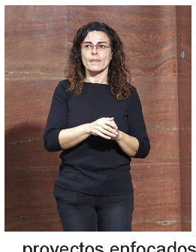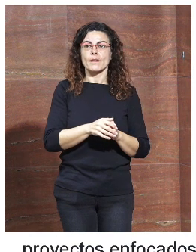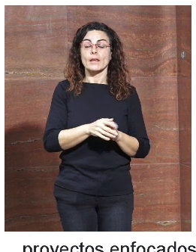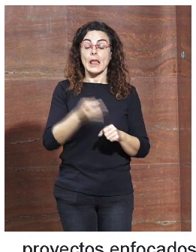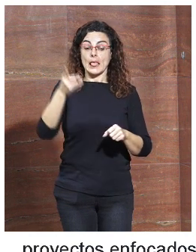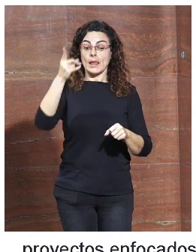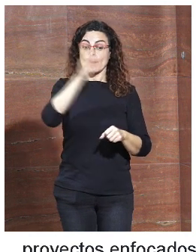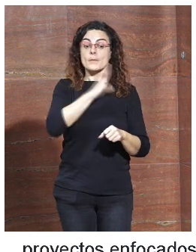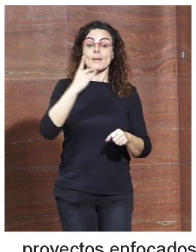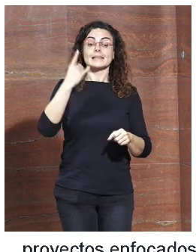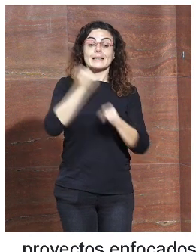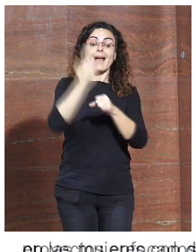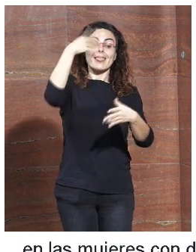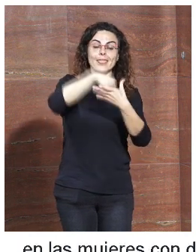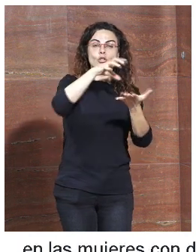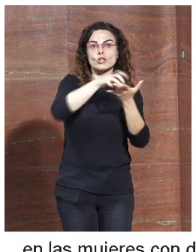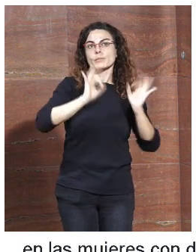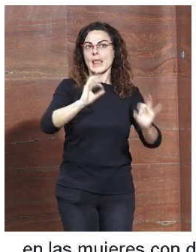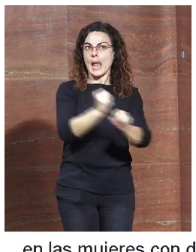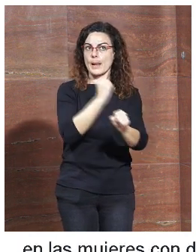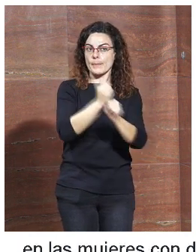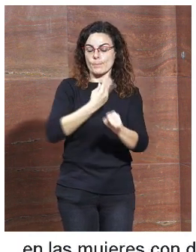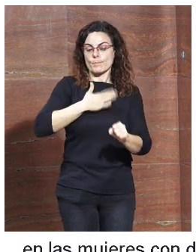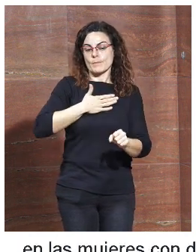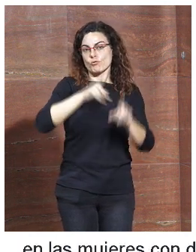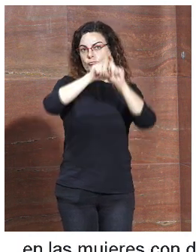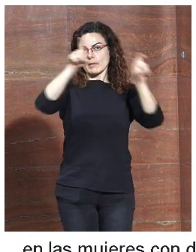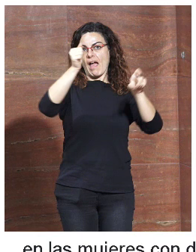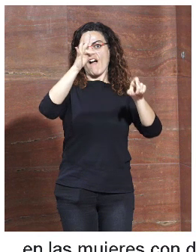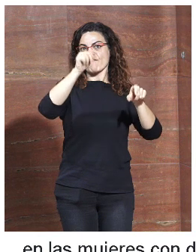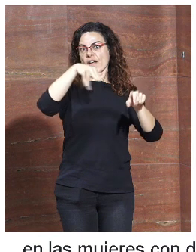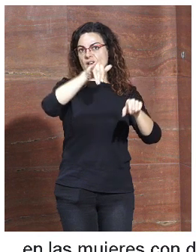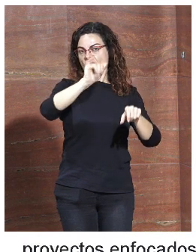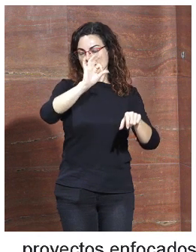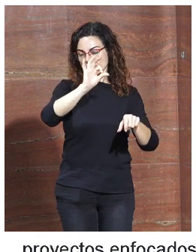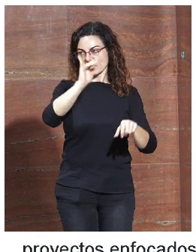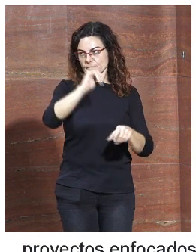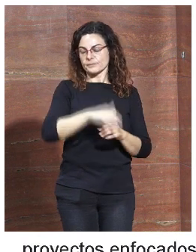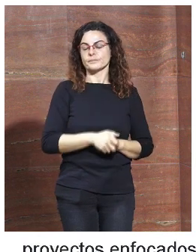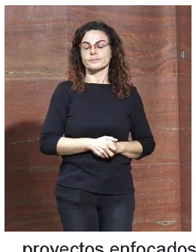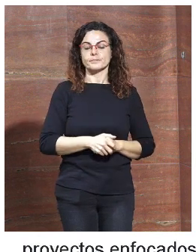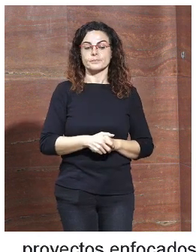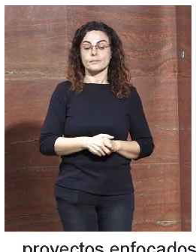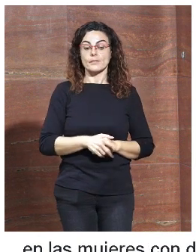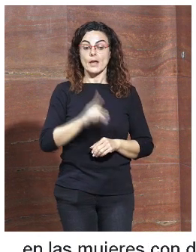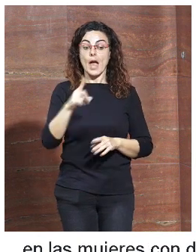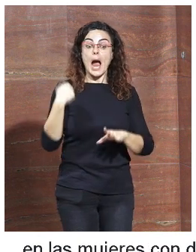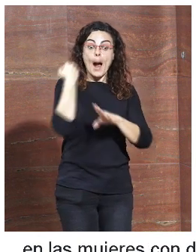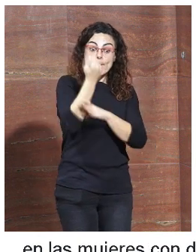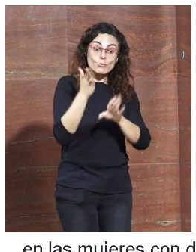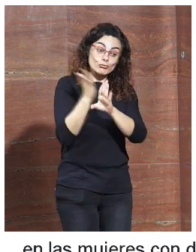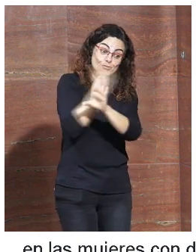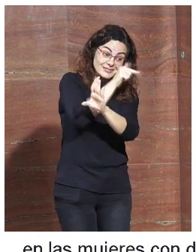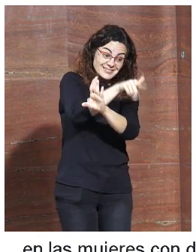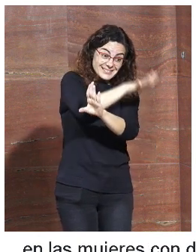de los centros especiales de empleo que tiene Afanias. Estos apoyos que se prestaban entonces,